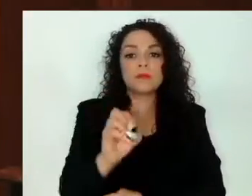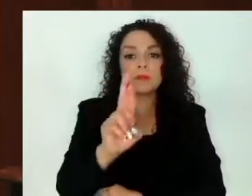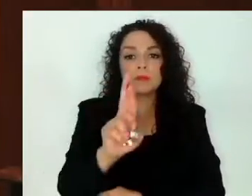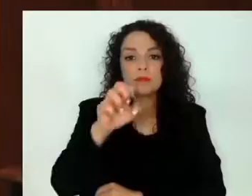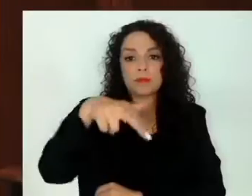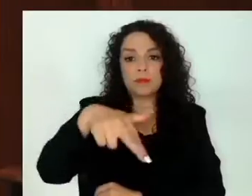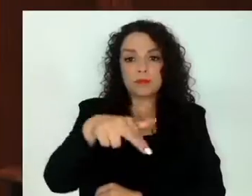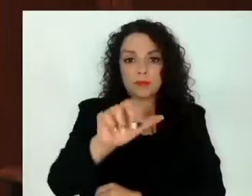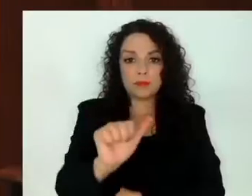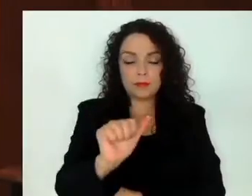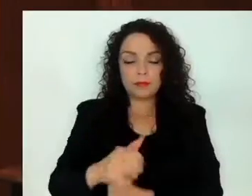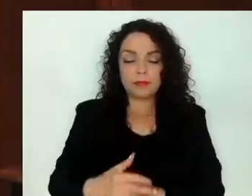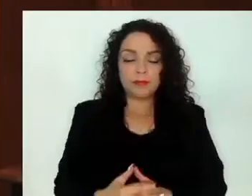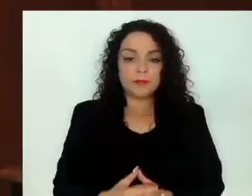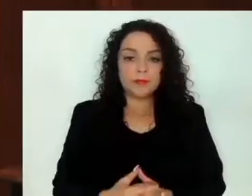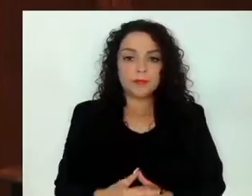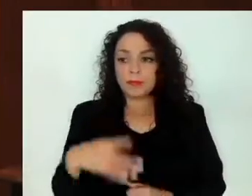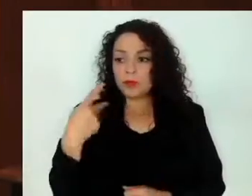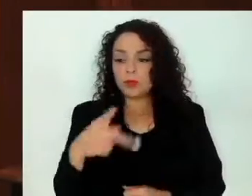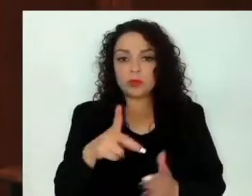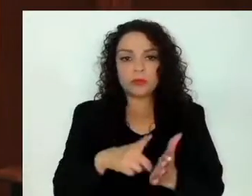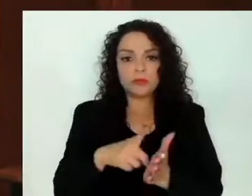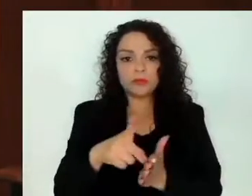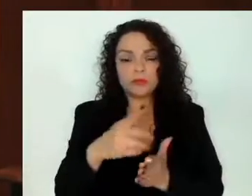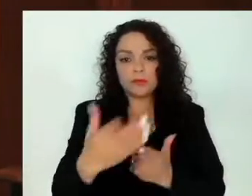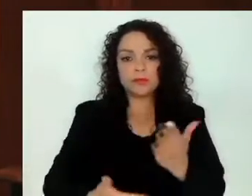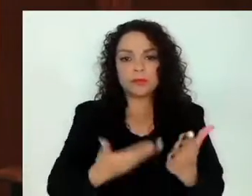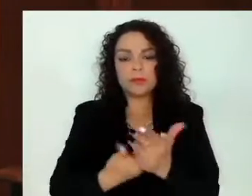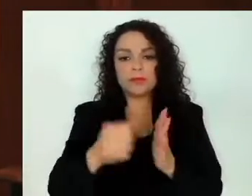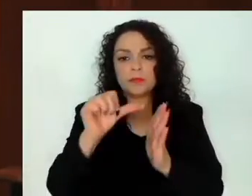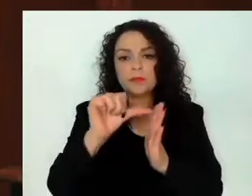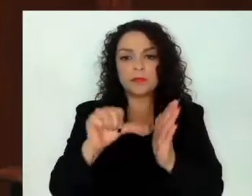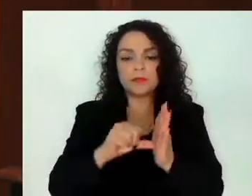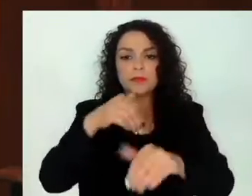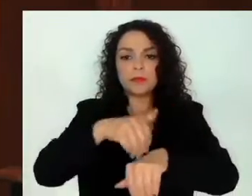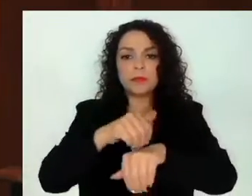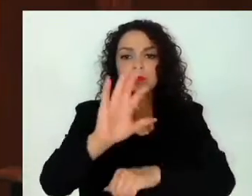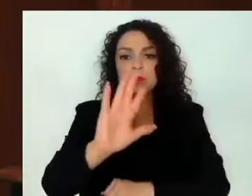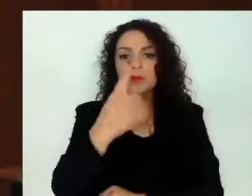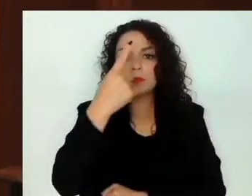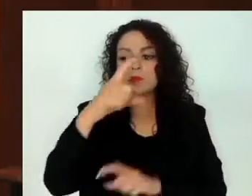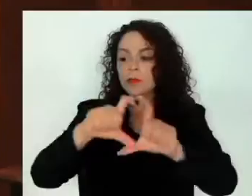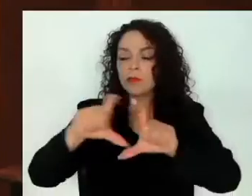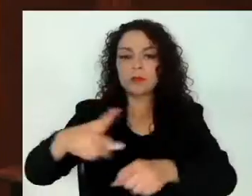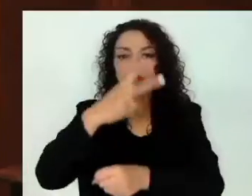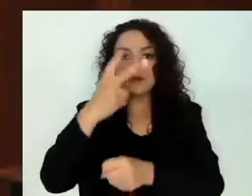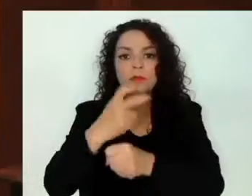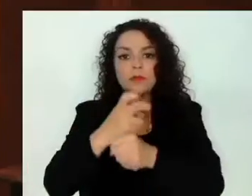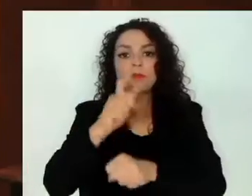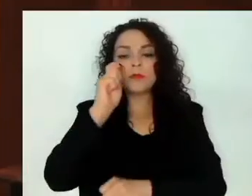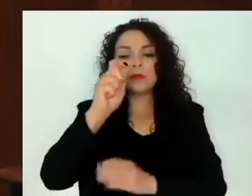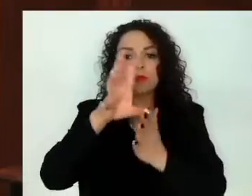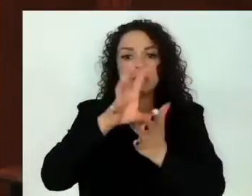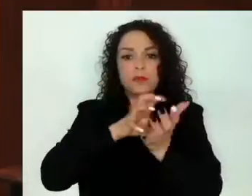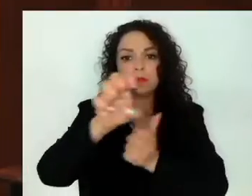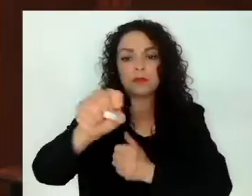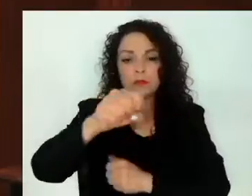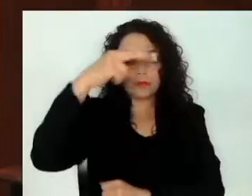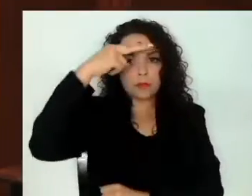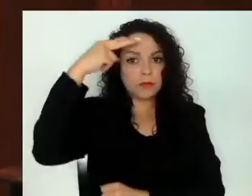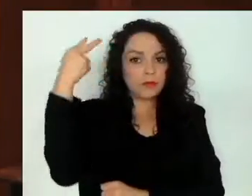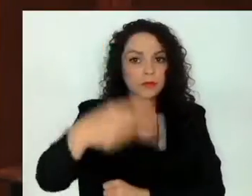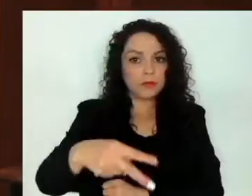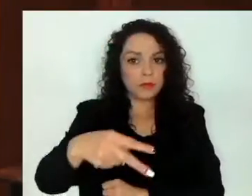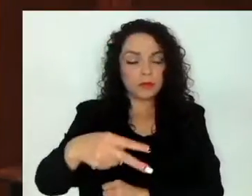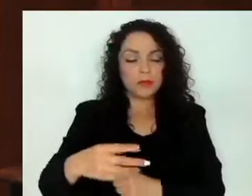Fue sometida en ejercicio de derecho referido en los artículos 51, fracción segunda de la Constitución Política del Estado Libre y Soberano de